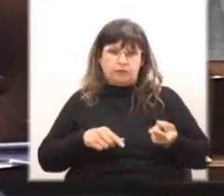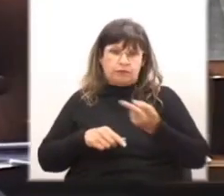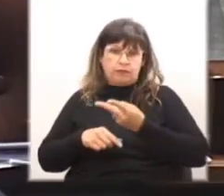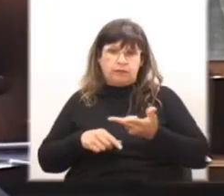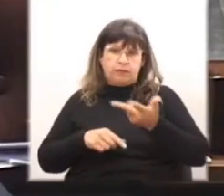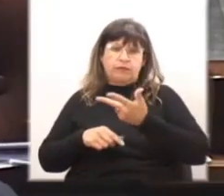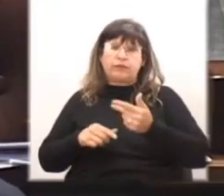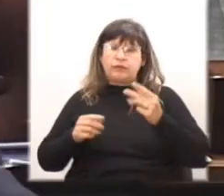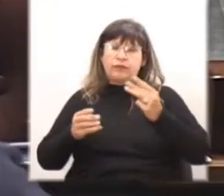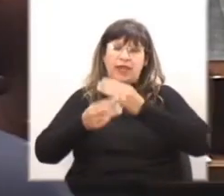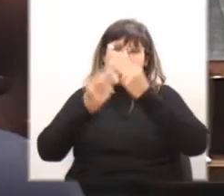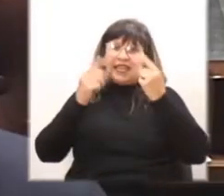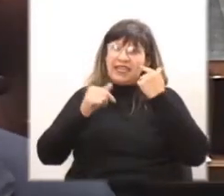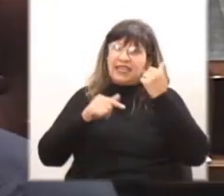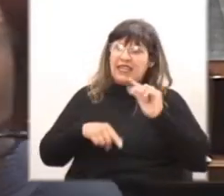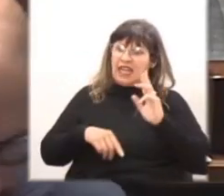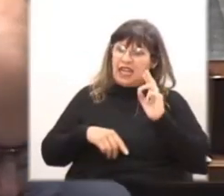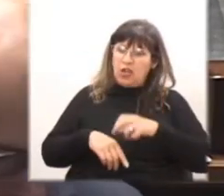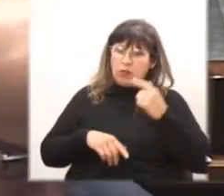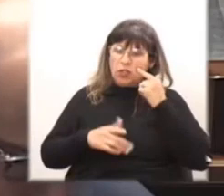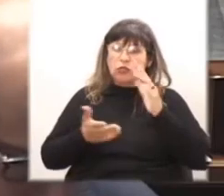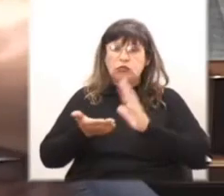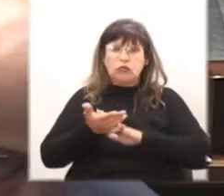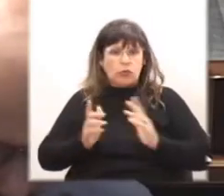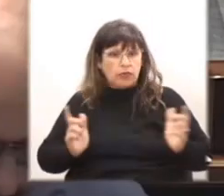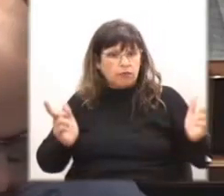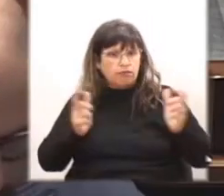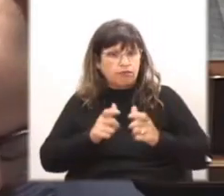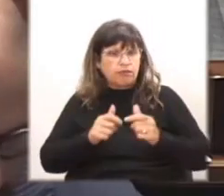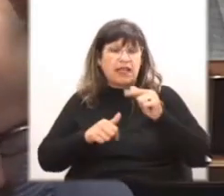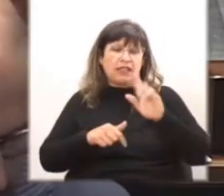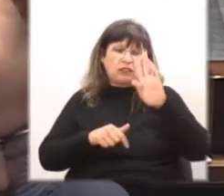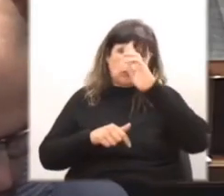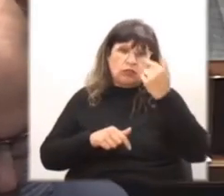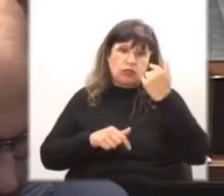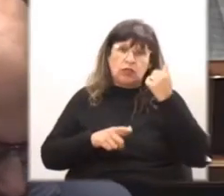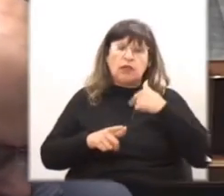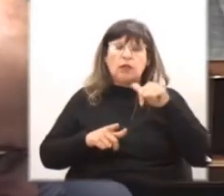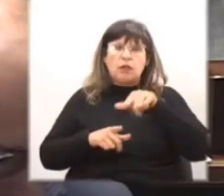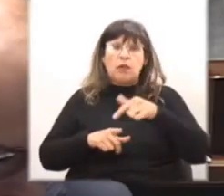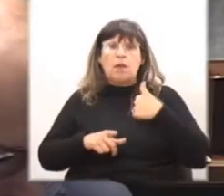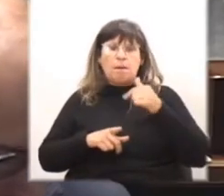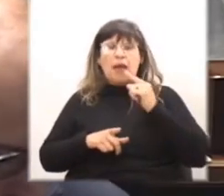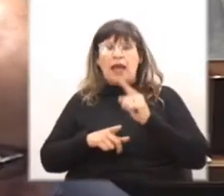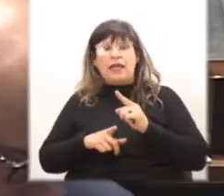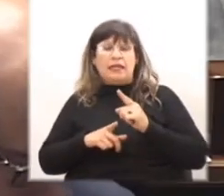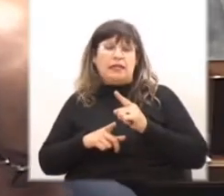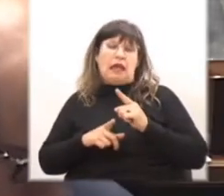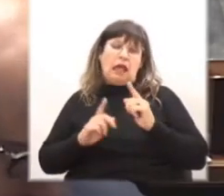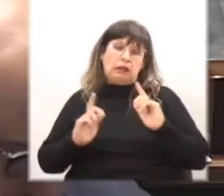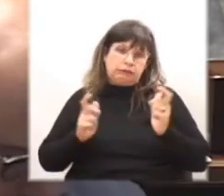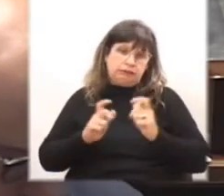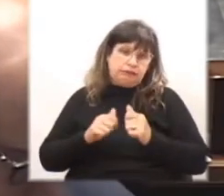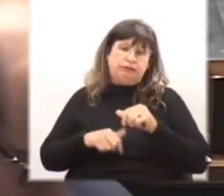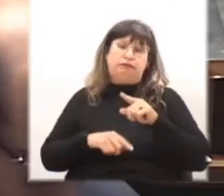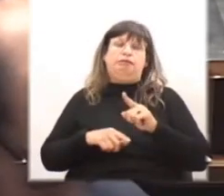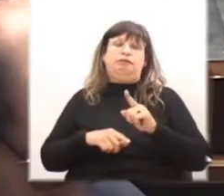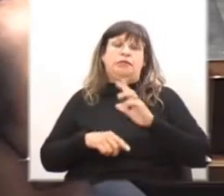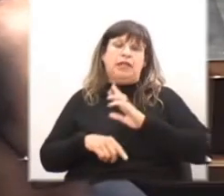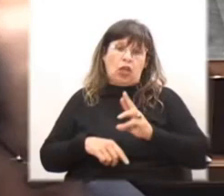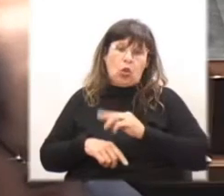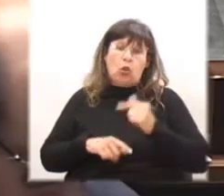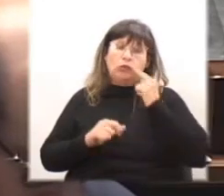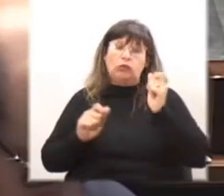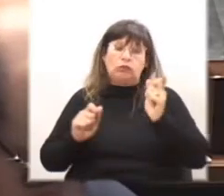generales de gestión a la delegación del Uruguay en lo referido a optimización de los recursos, austeridad,